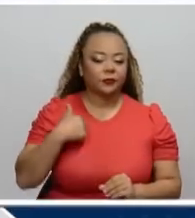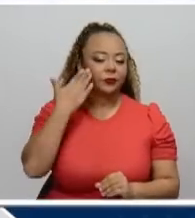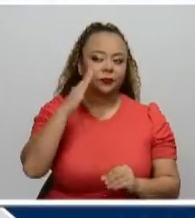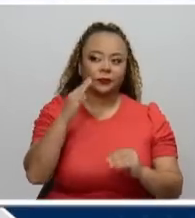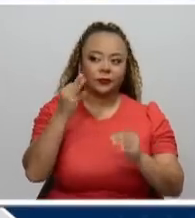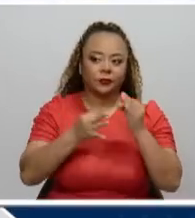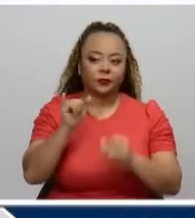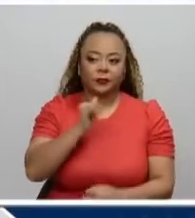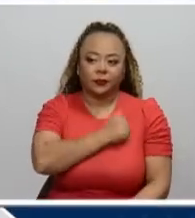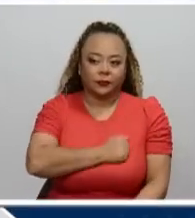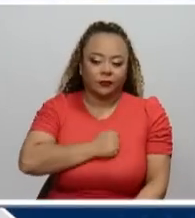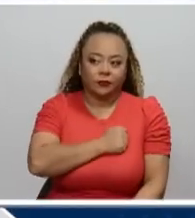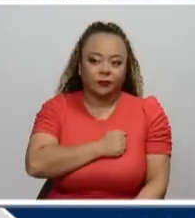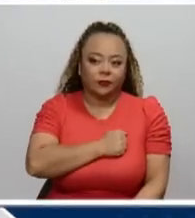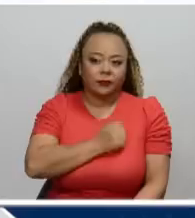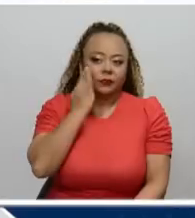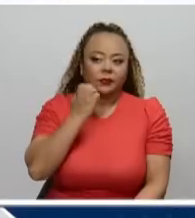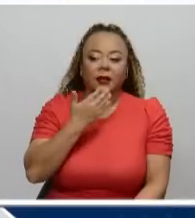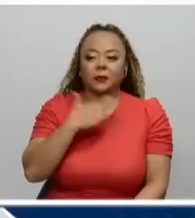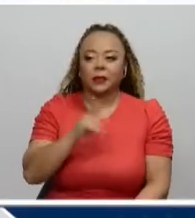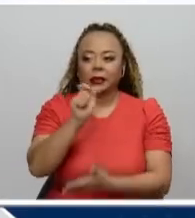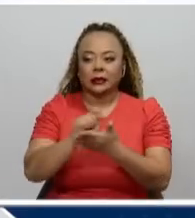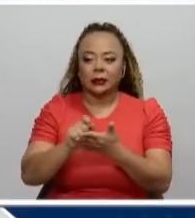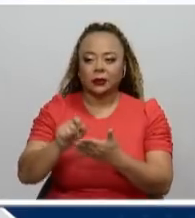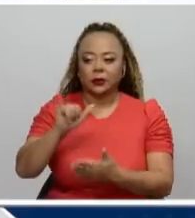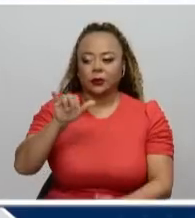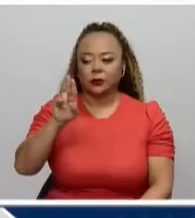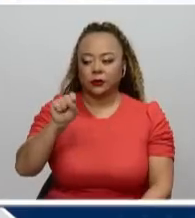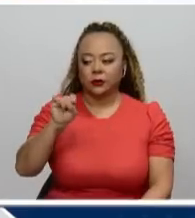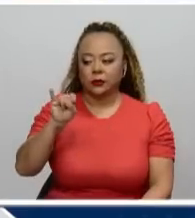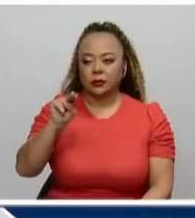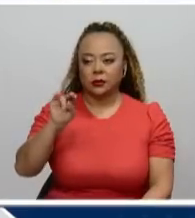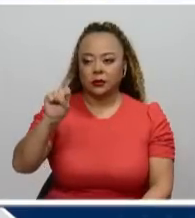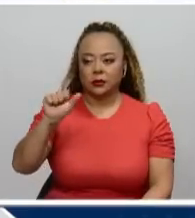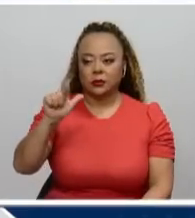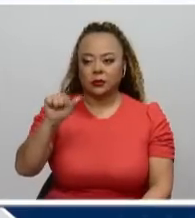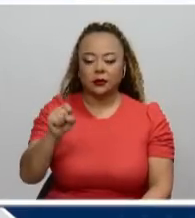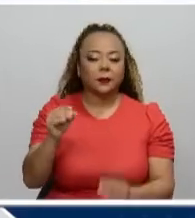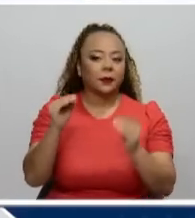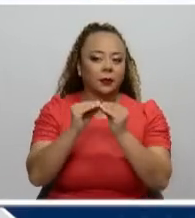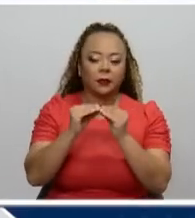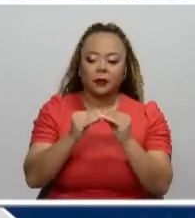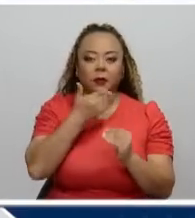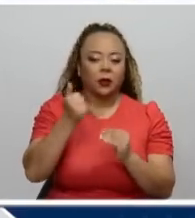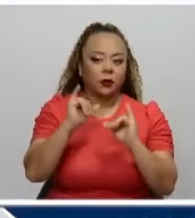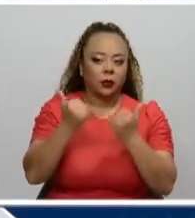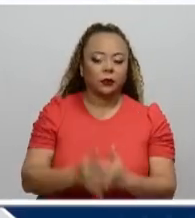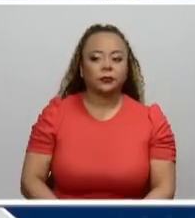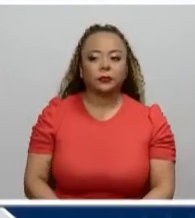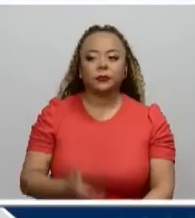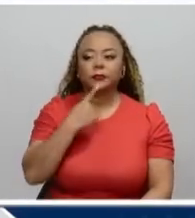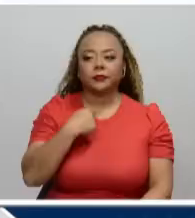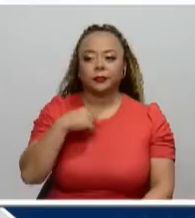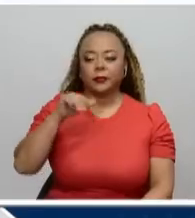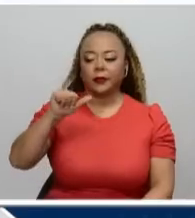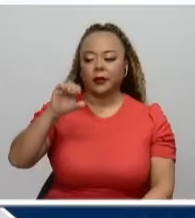justo pero lo de Justin salas es mucho más jugable me dicen que